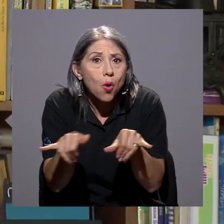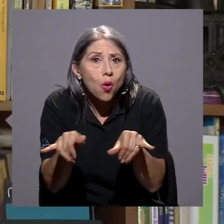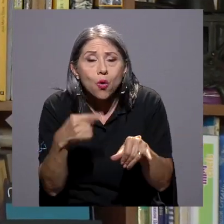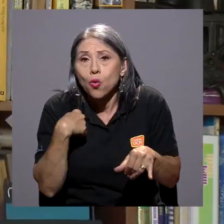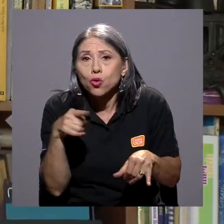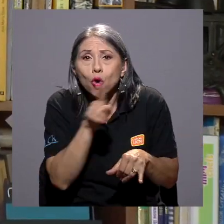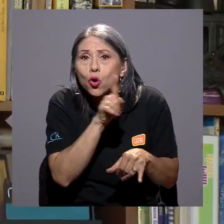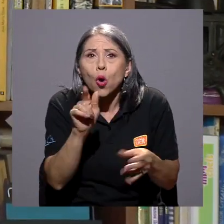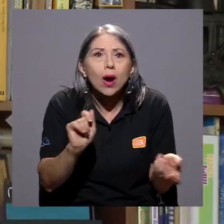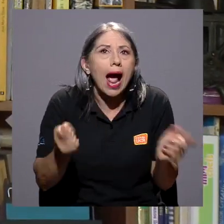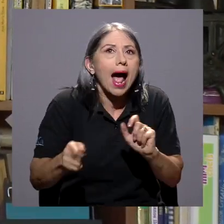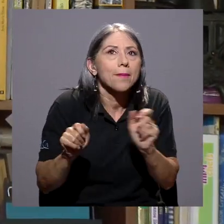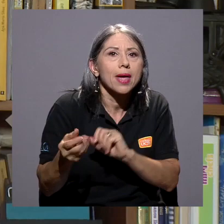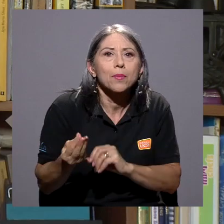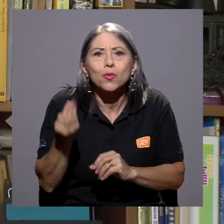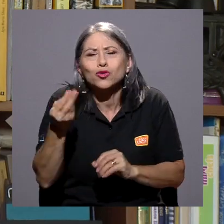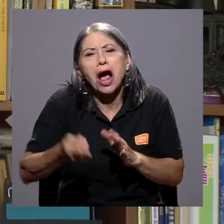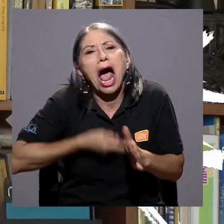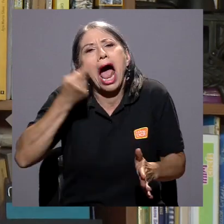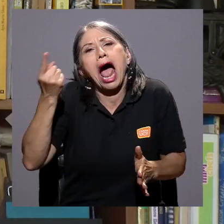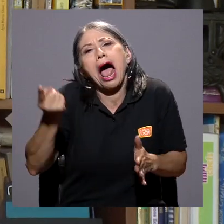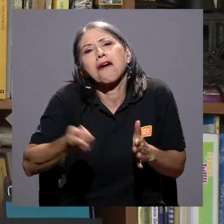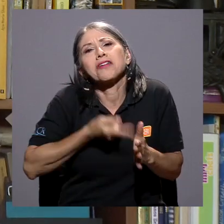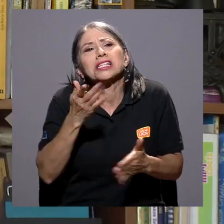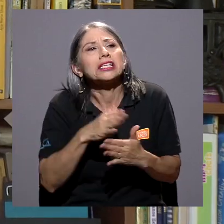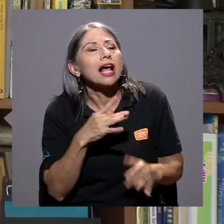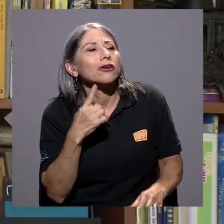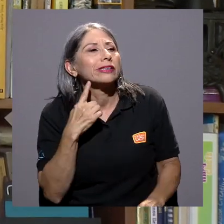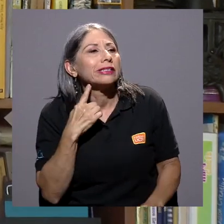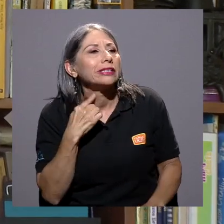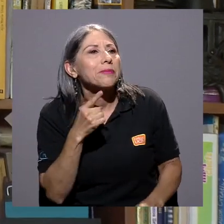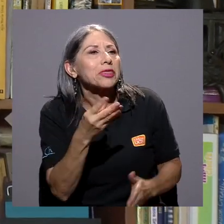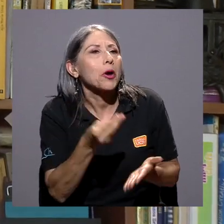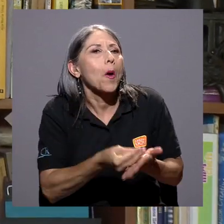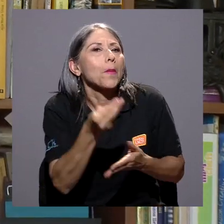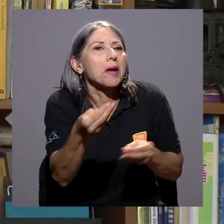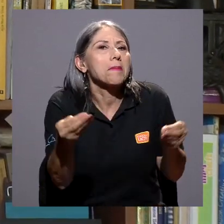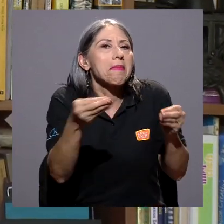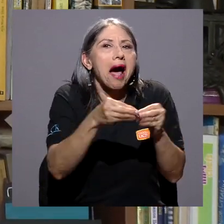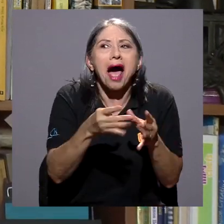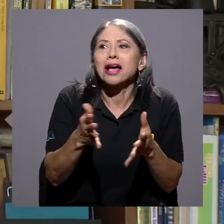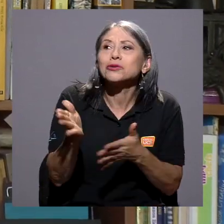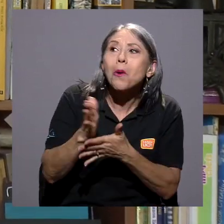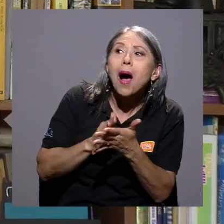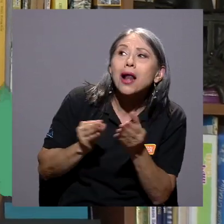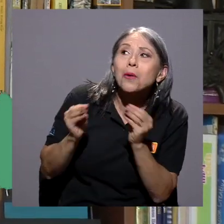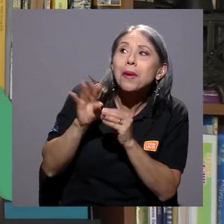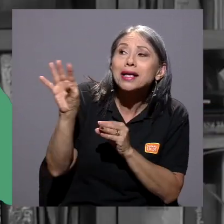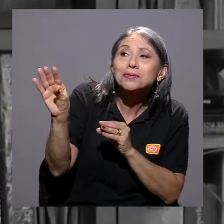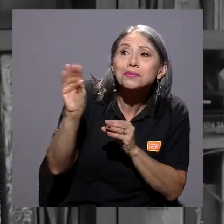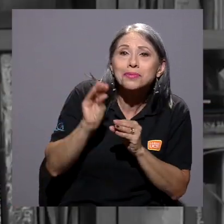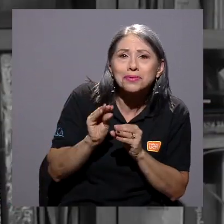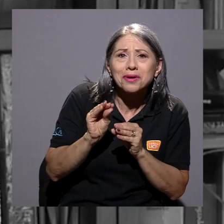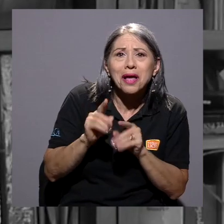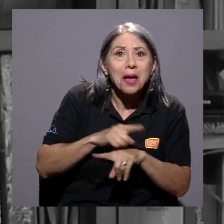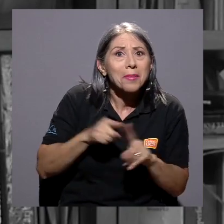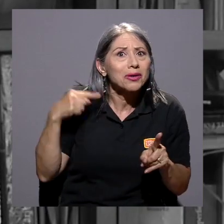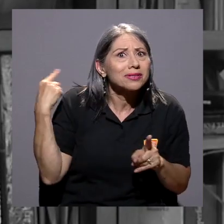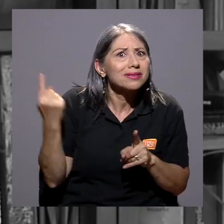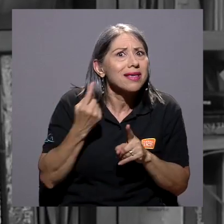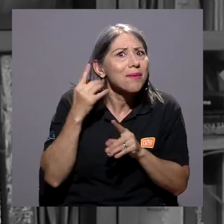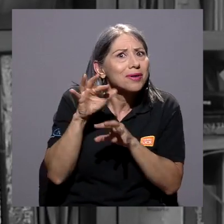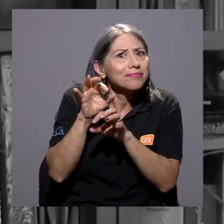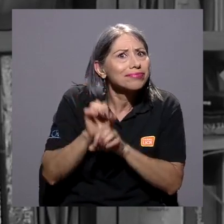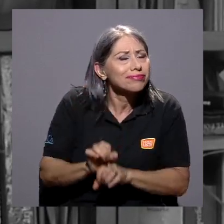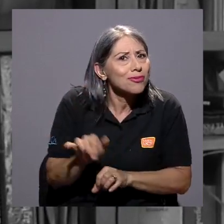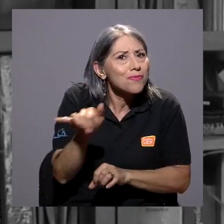compras mensuales. De vez en cuando se antoja de algo, se premia con algo, pero no